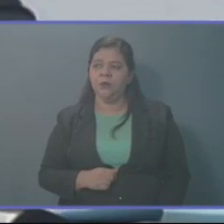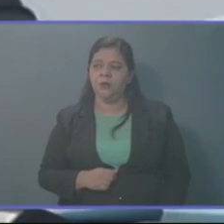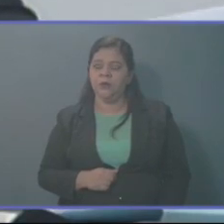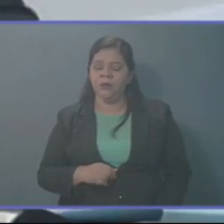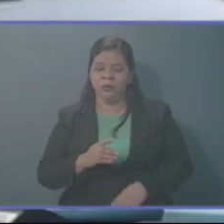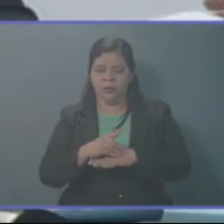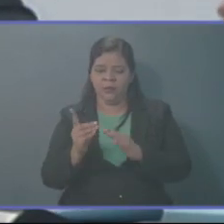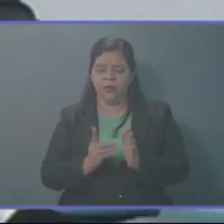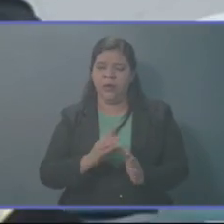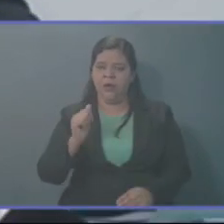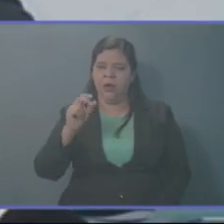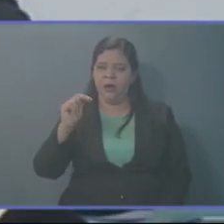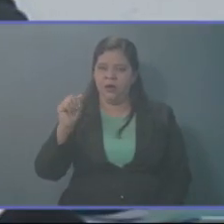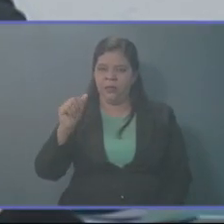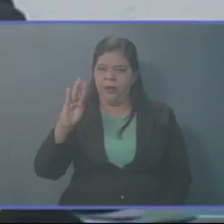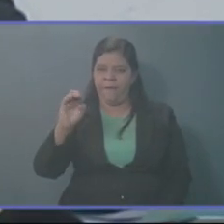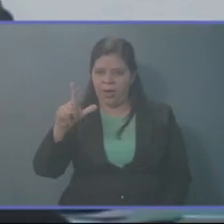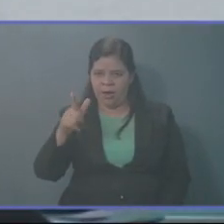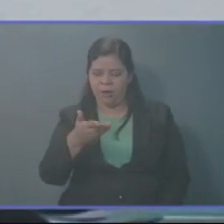Diputada Ana Belloso.